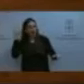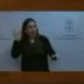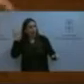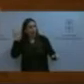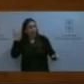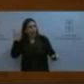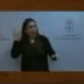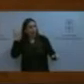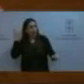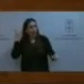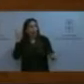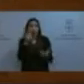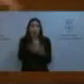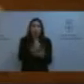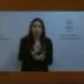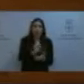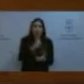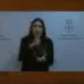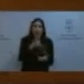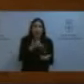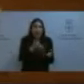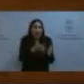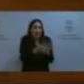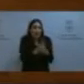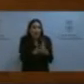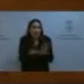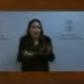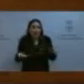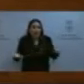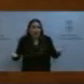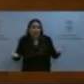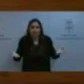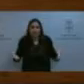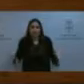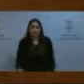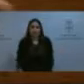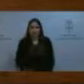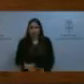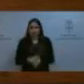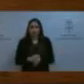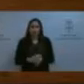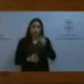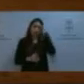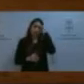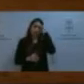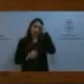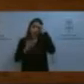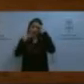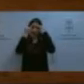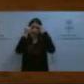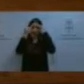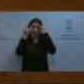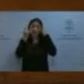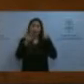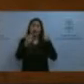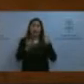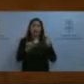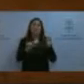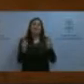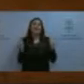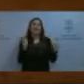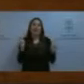no la vuelvan, quitarles la esperanza de que no la vuelvan a tener. Y después de Cabrales, termino con